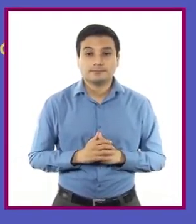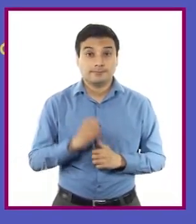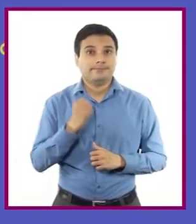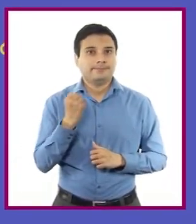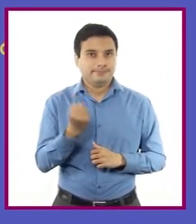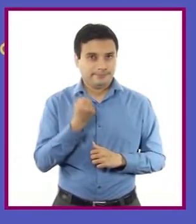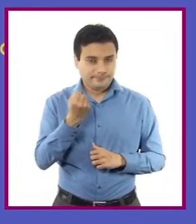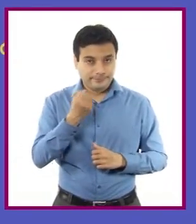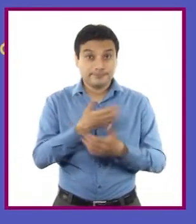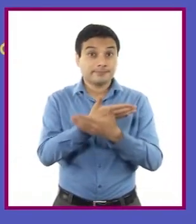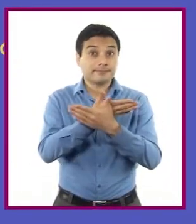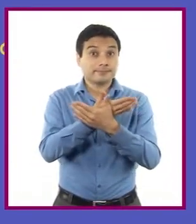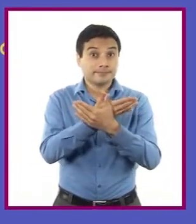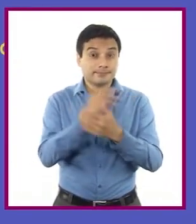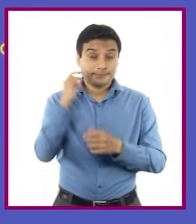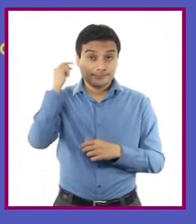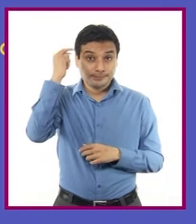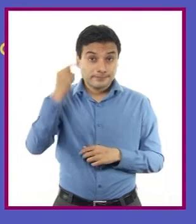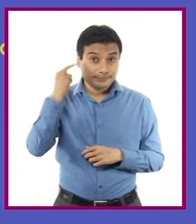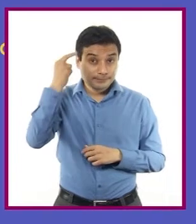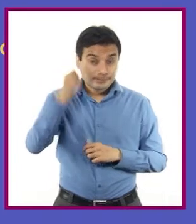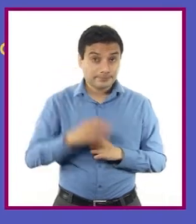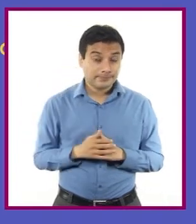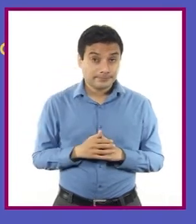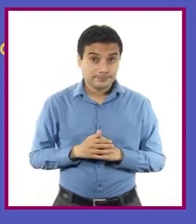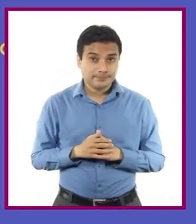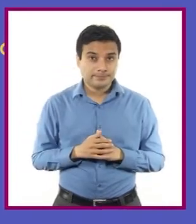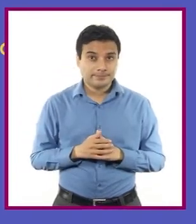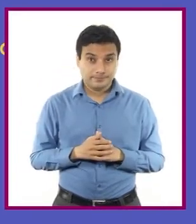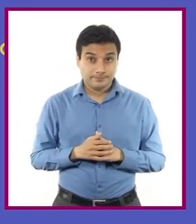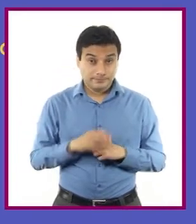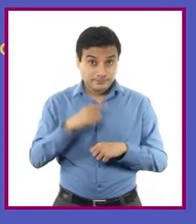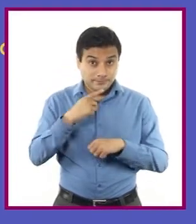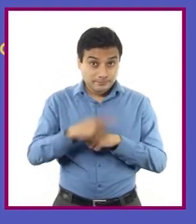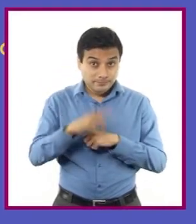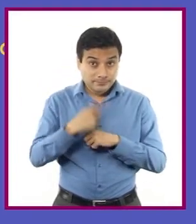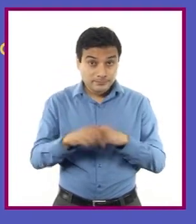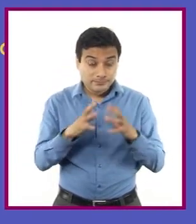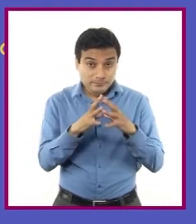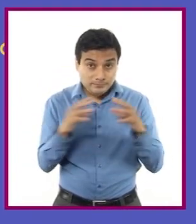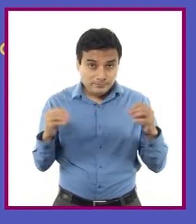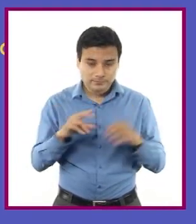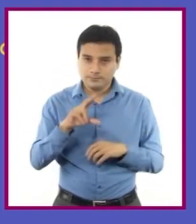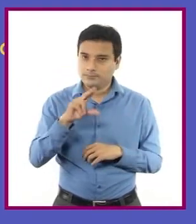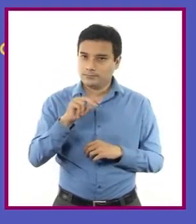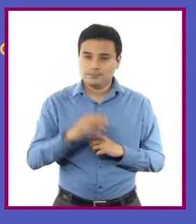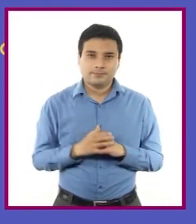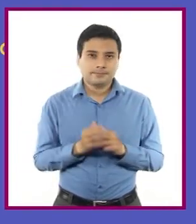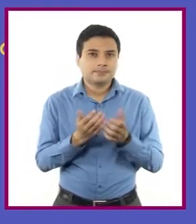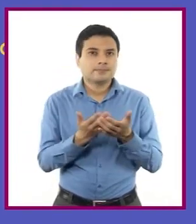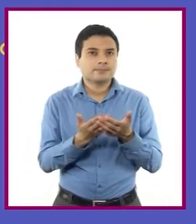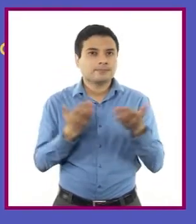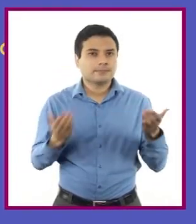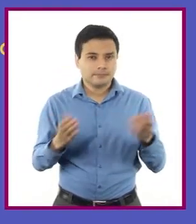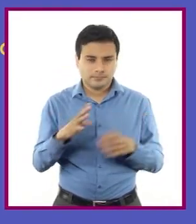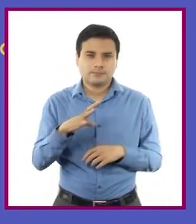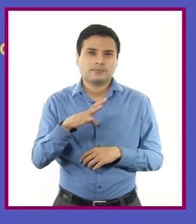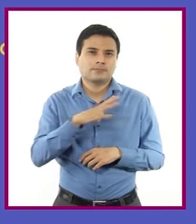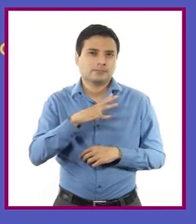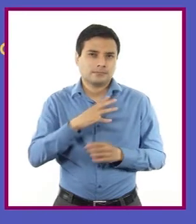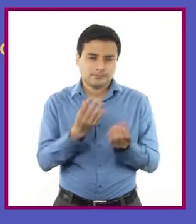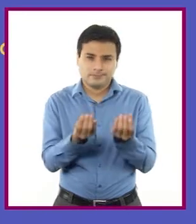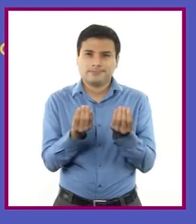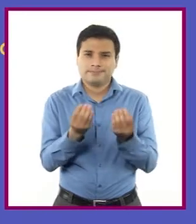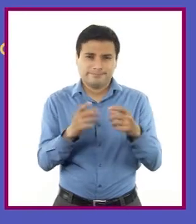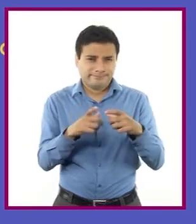Afortunadamente, la mariposa monarca, como especie, no está en peligro de extinción. Actualmente tiene una amplia distribución